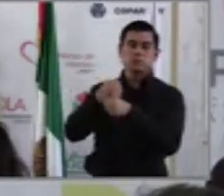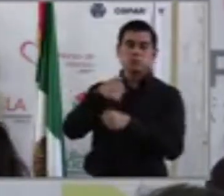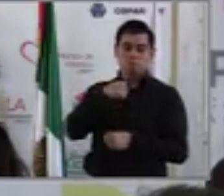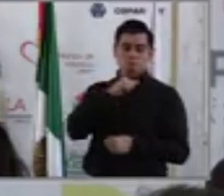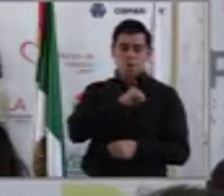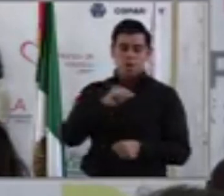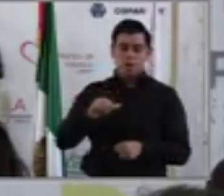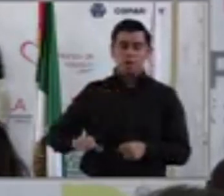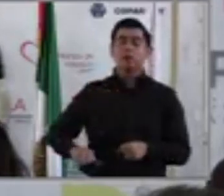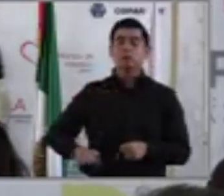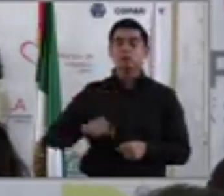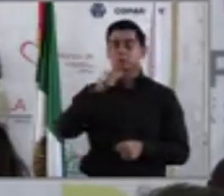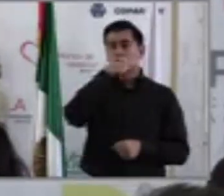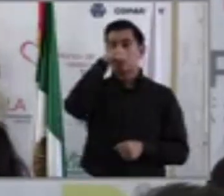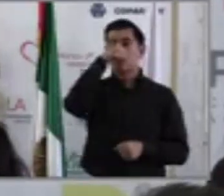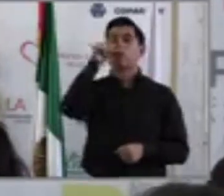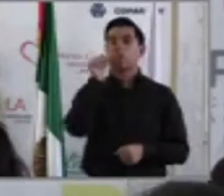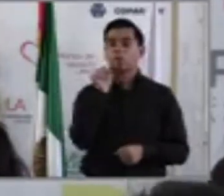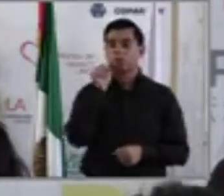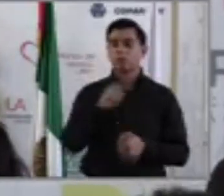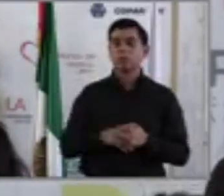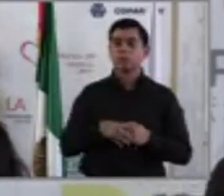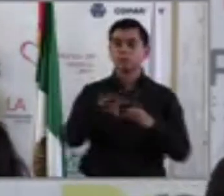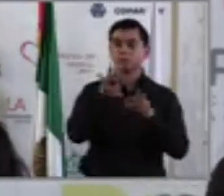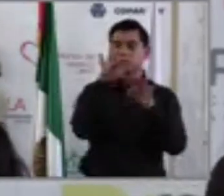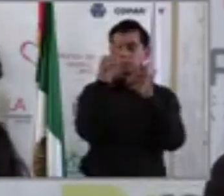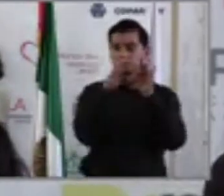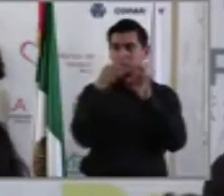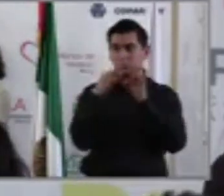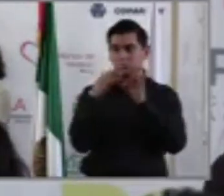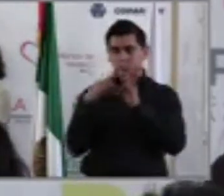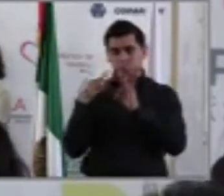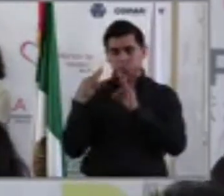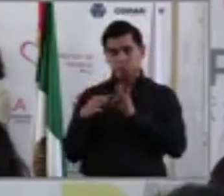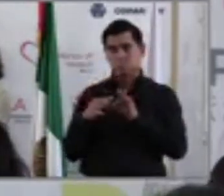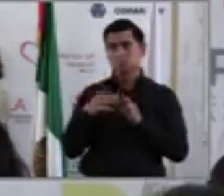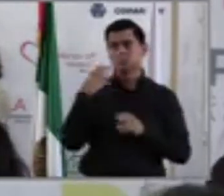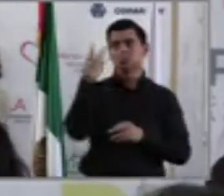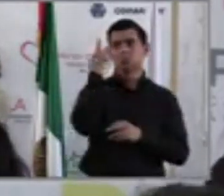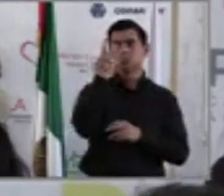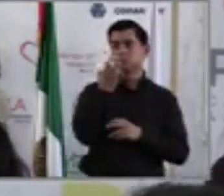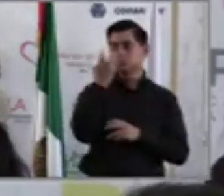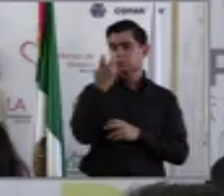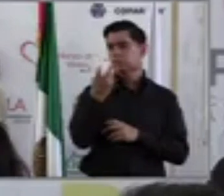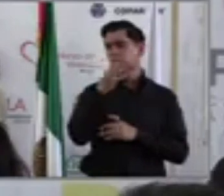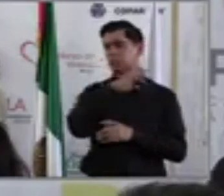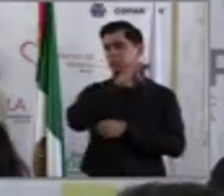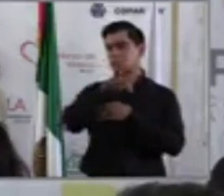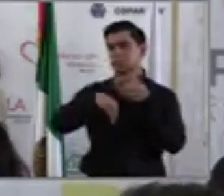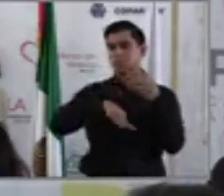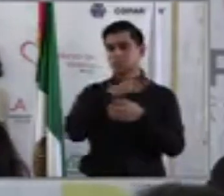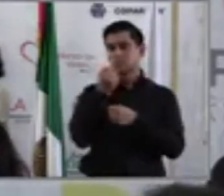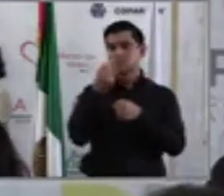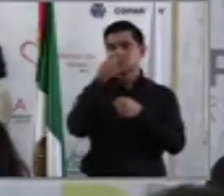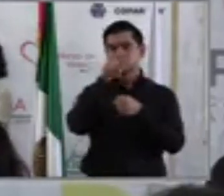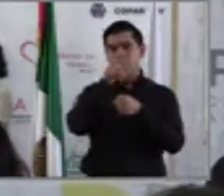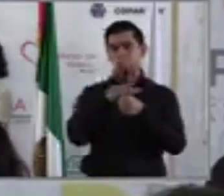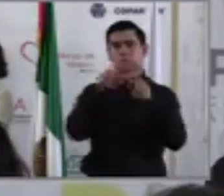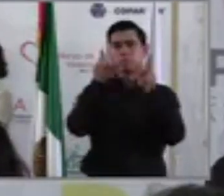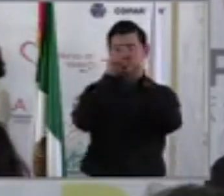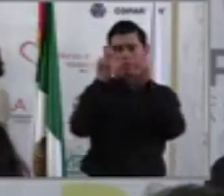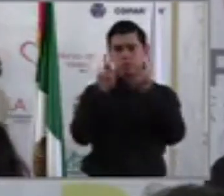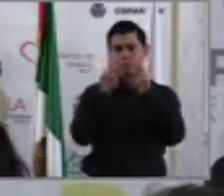Juárez. Porque precisamente la reconstrucción del tejido social, la reconstrucción de la paz,